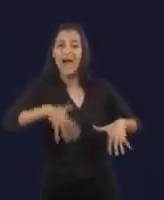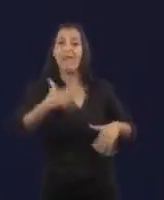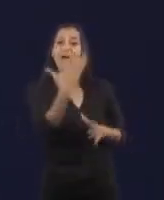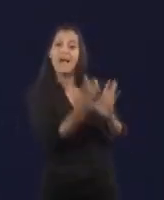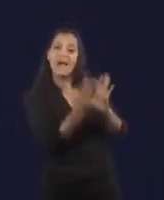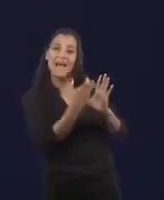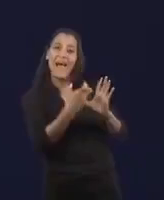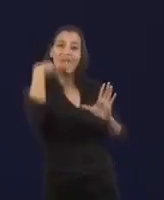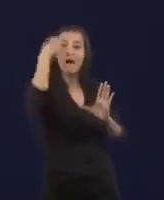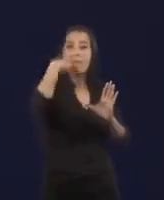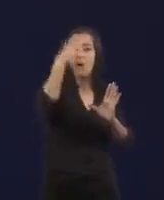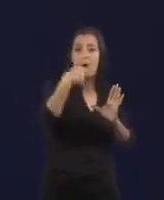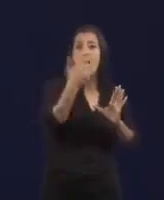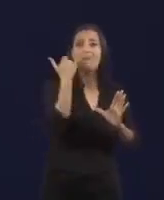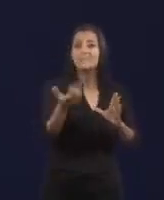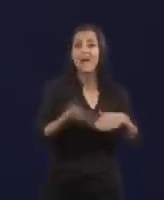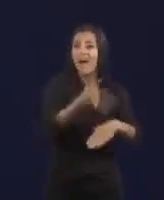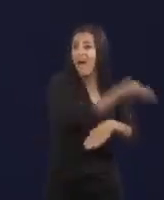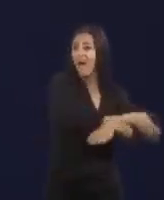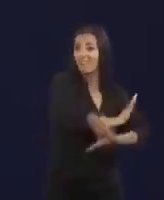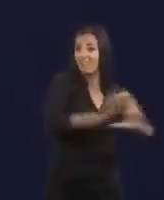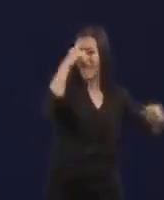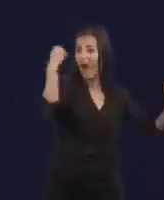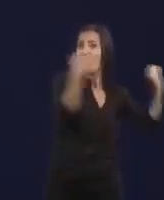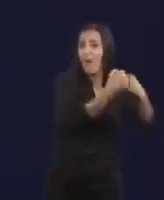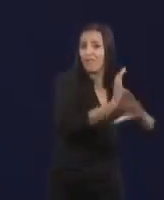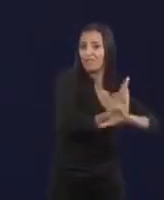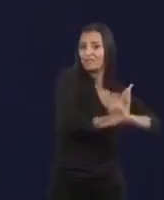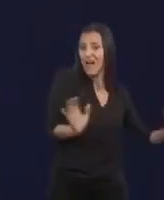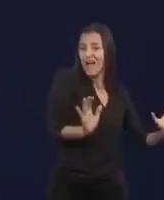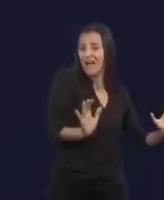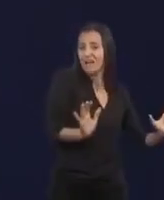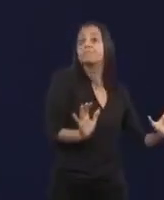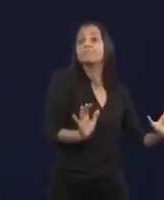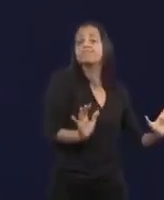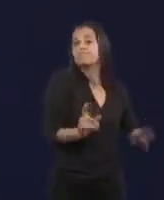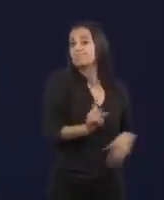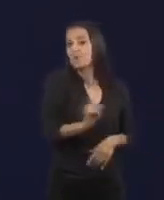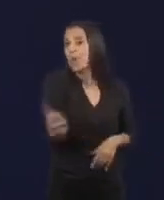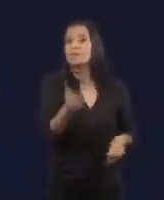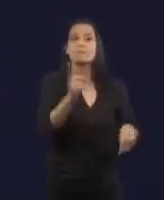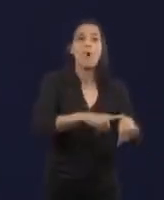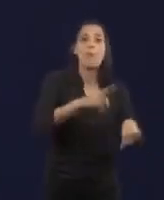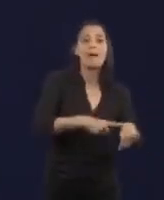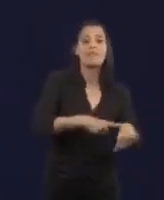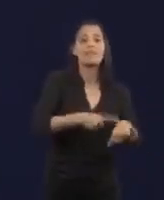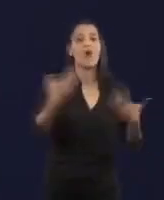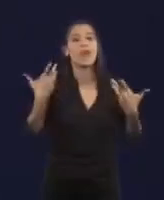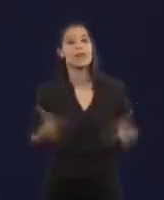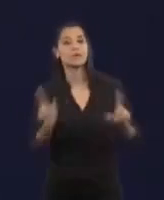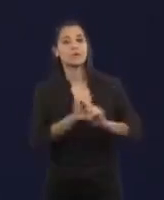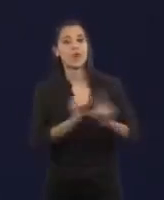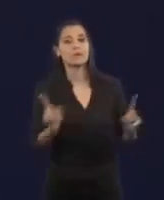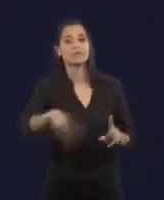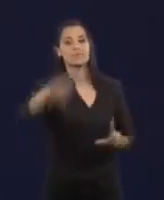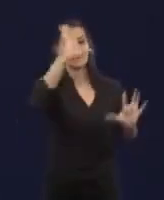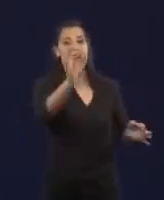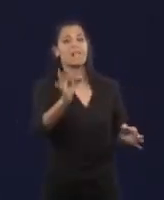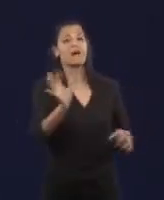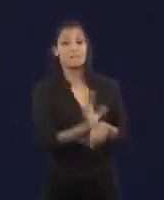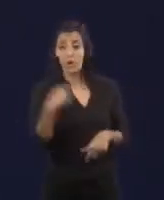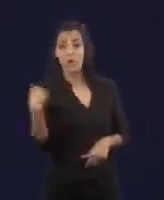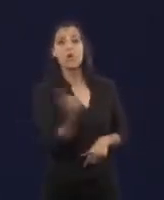estaban estaban pautadas des hace un tiempo así que no y aparte cualquiera que nos Conoce sabe que es hay alguien